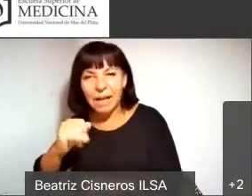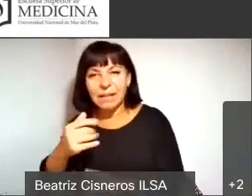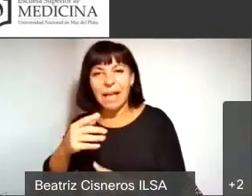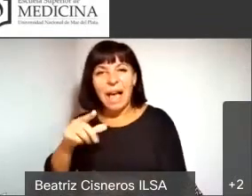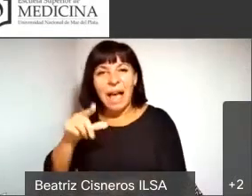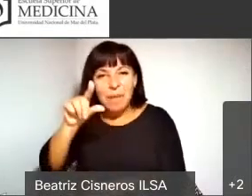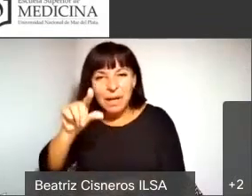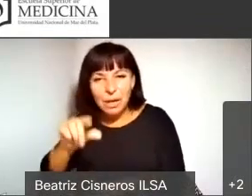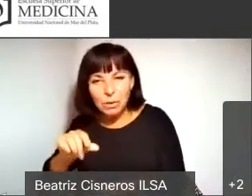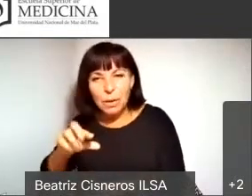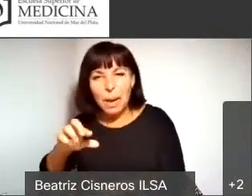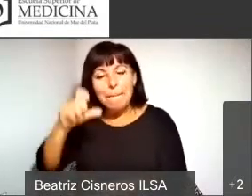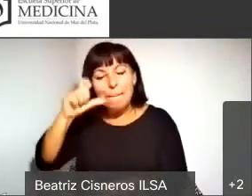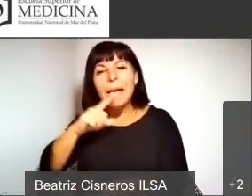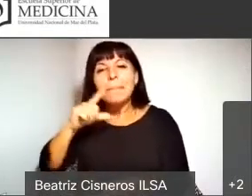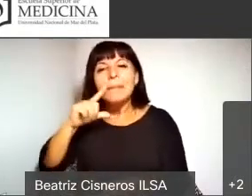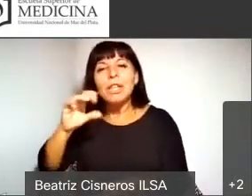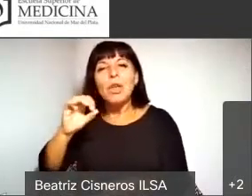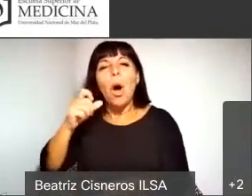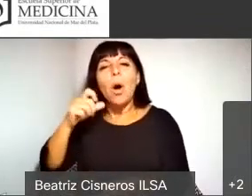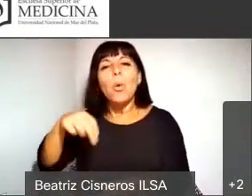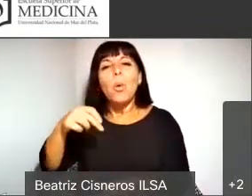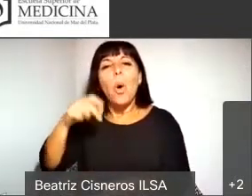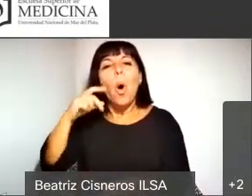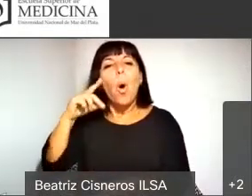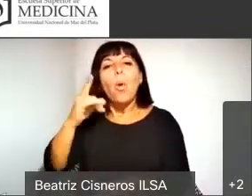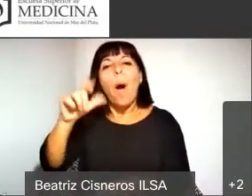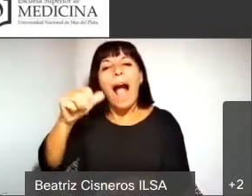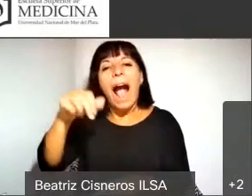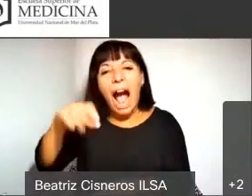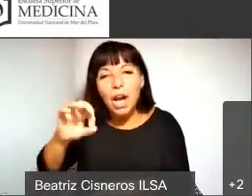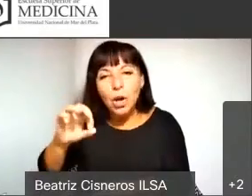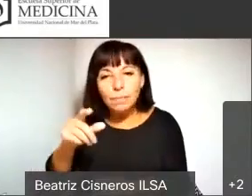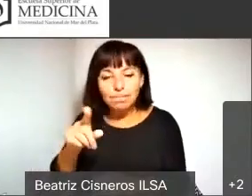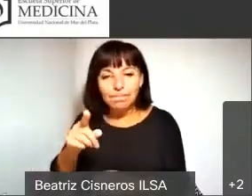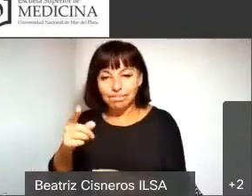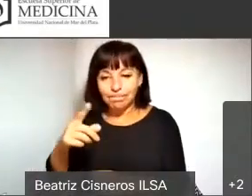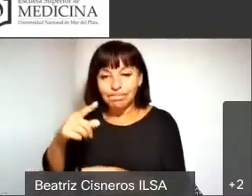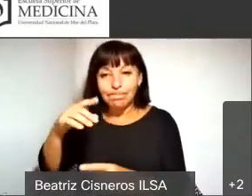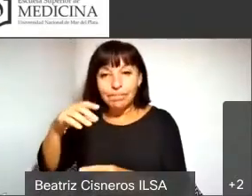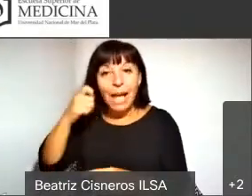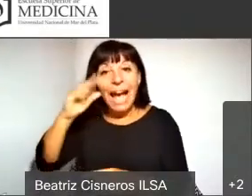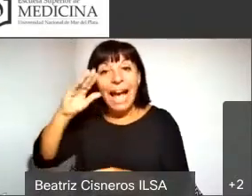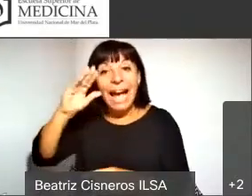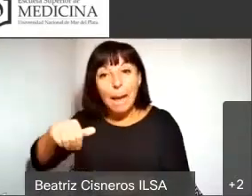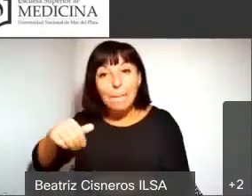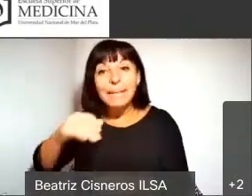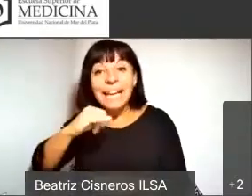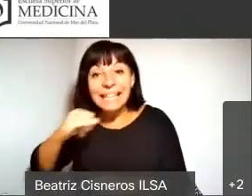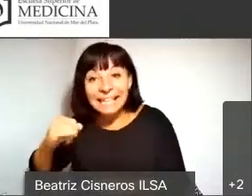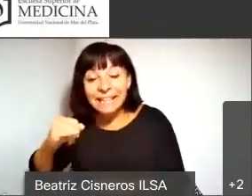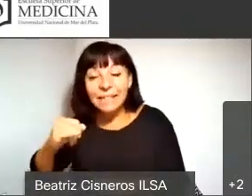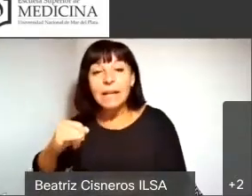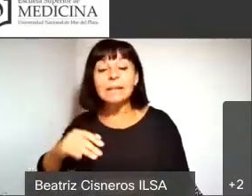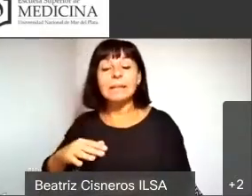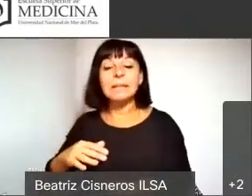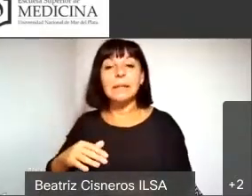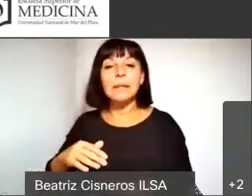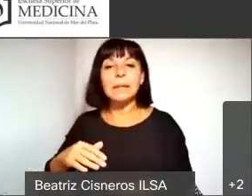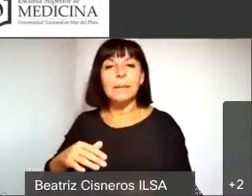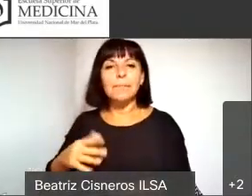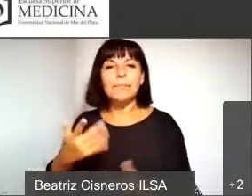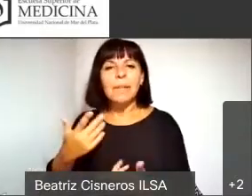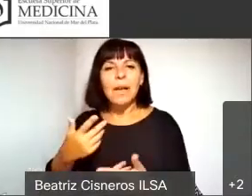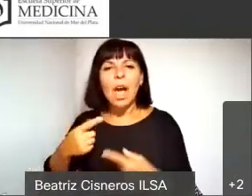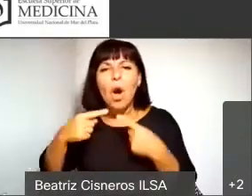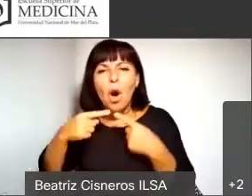estos péptidoglucanos en la pared celular, van a ser clasificadas como gram negativas, bueno, eso lo dije, pero van a adquirir